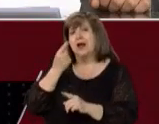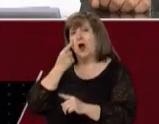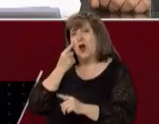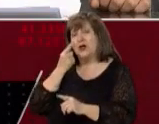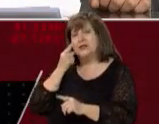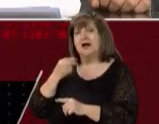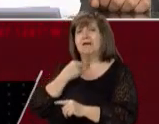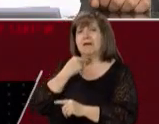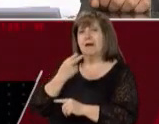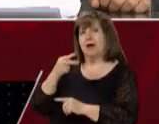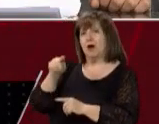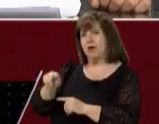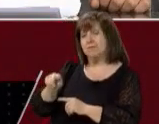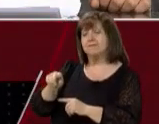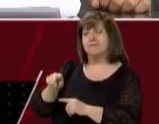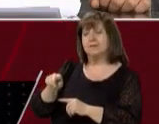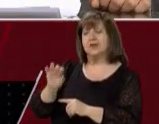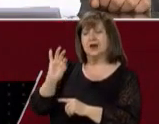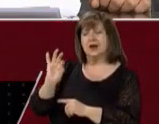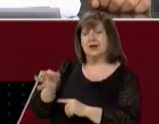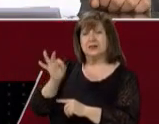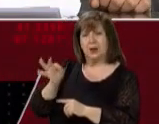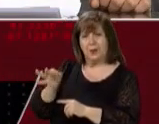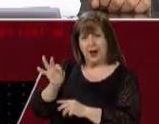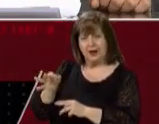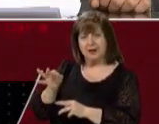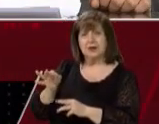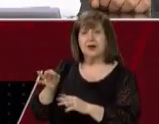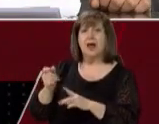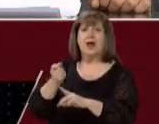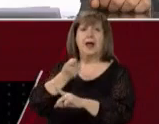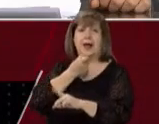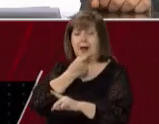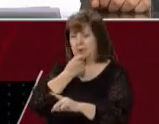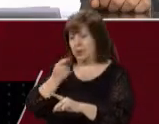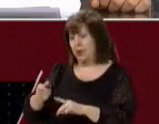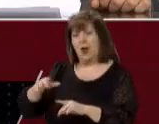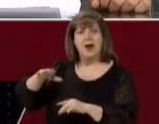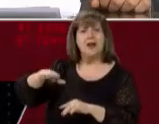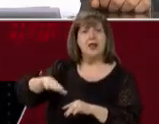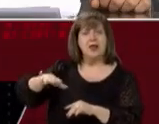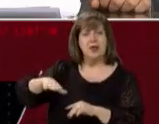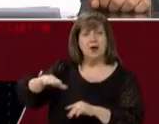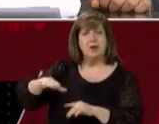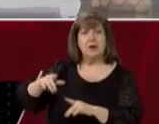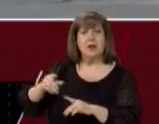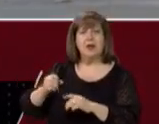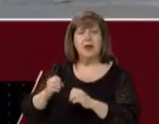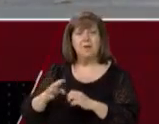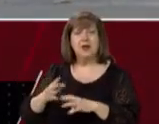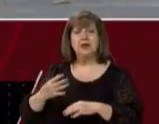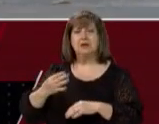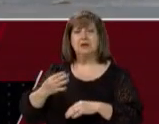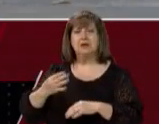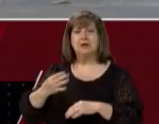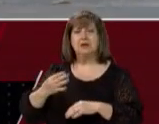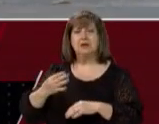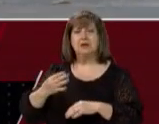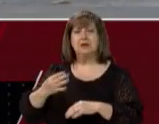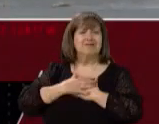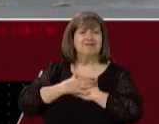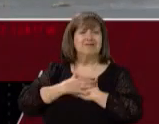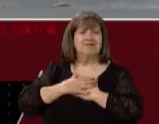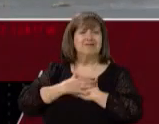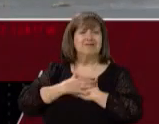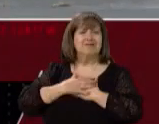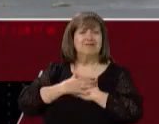conocer. Y estas pautas de alarma tienen que ver con, por ejemplo, un chico que comienza con un cuadro respiratorio, generalmente es un